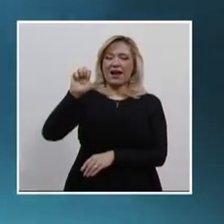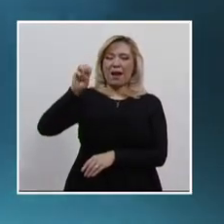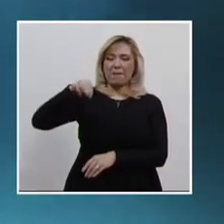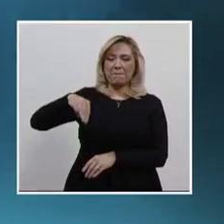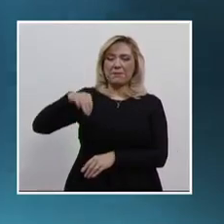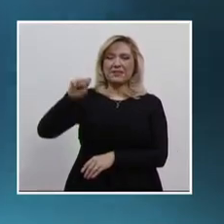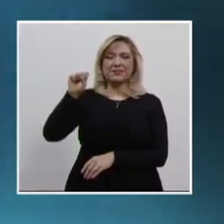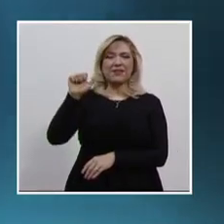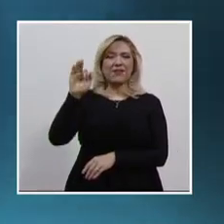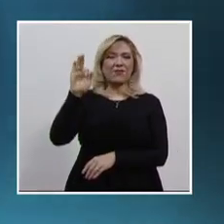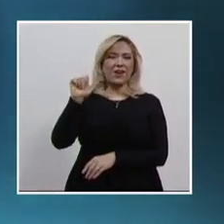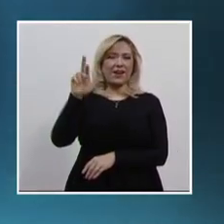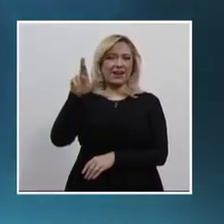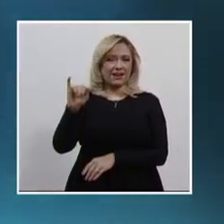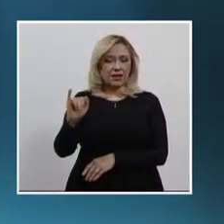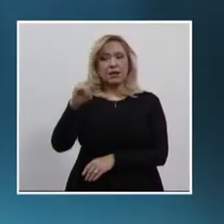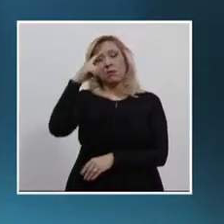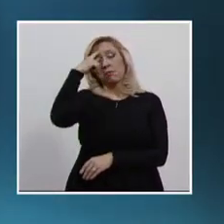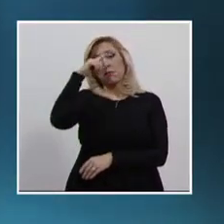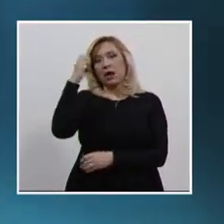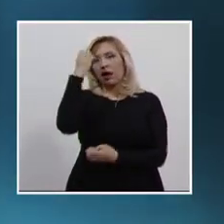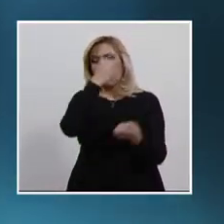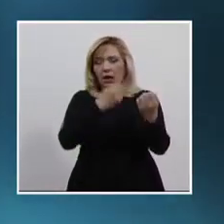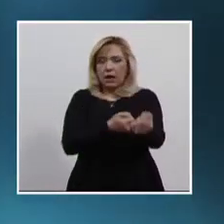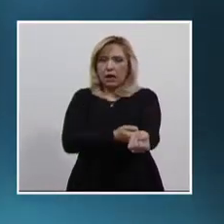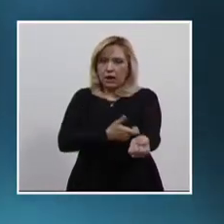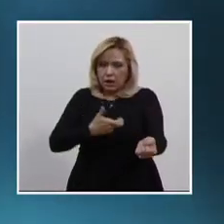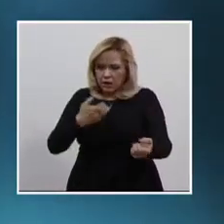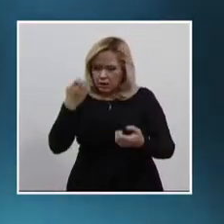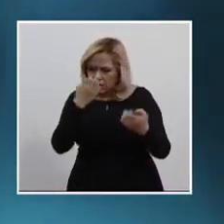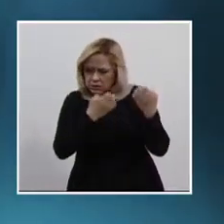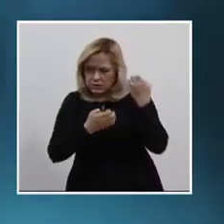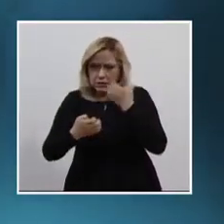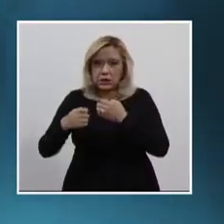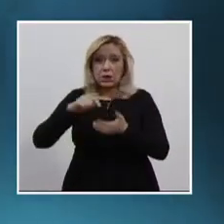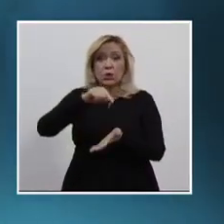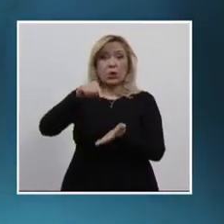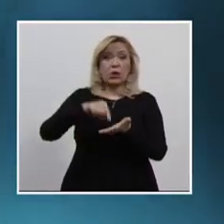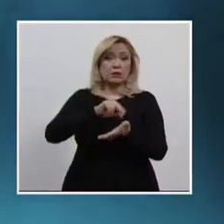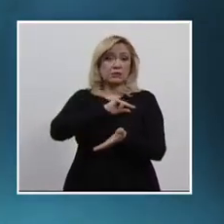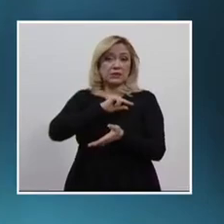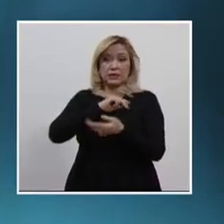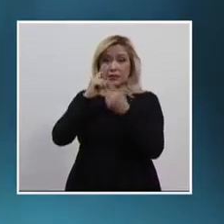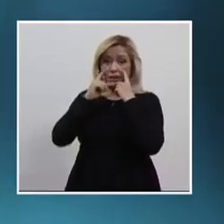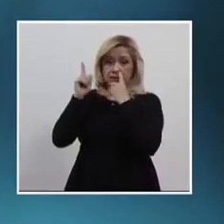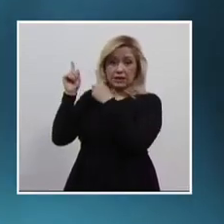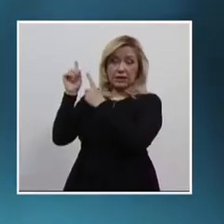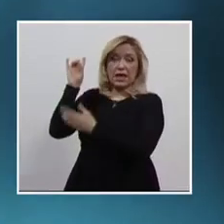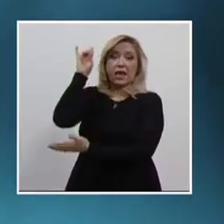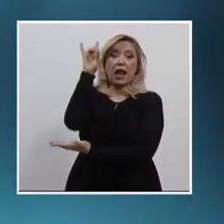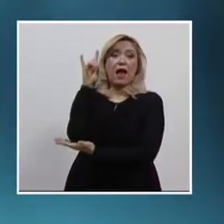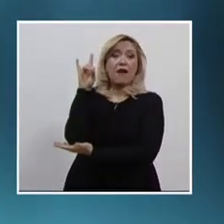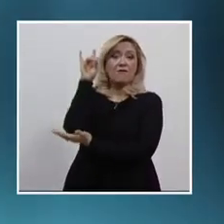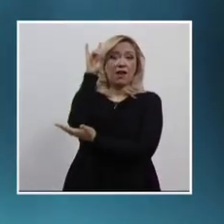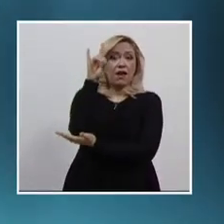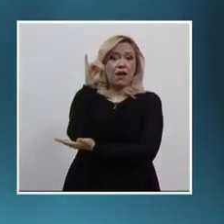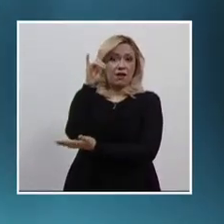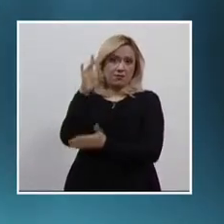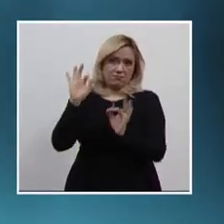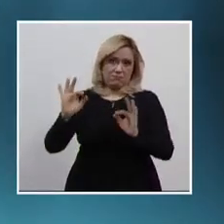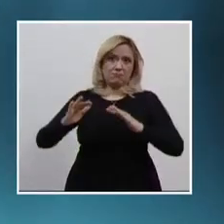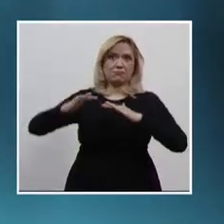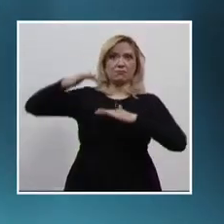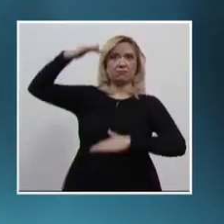realizarle estudios. Esta es una habitación especialmente diseñada para jirafas, donde podemos hacer